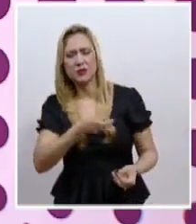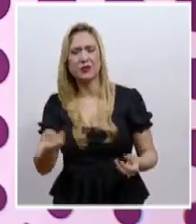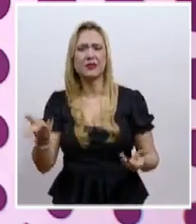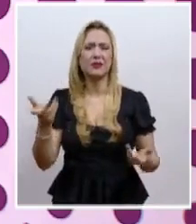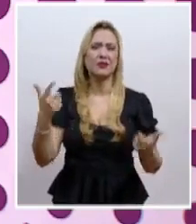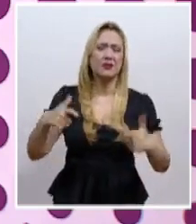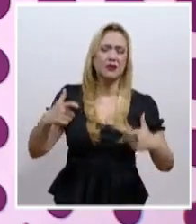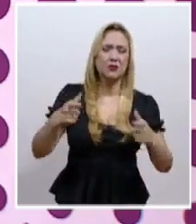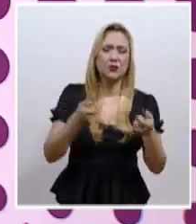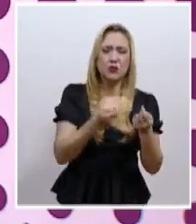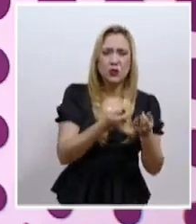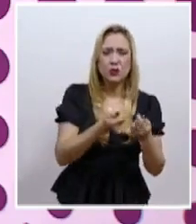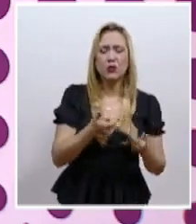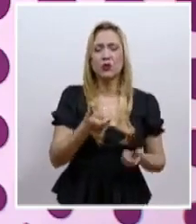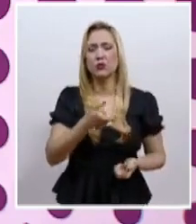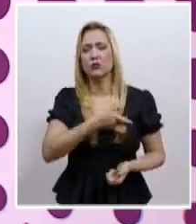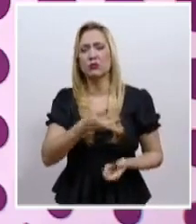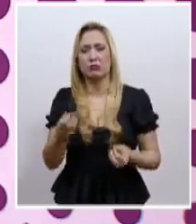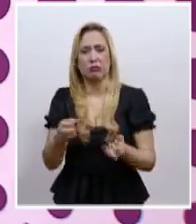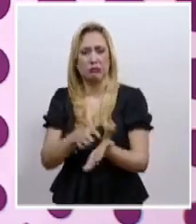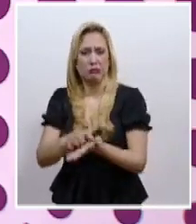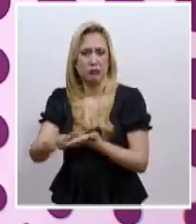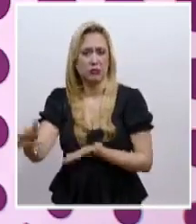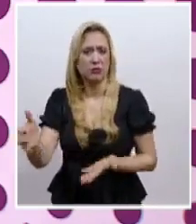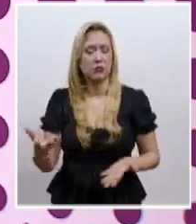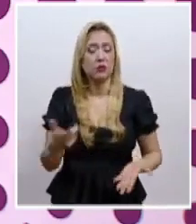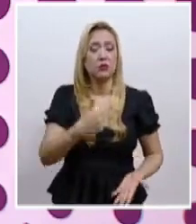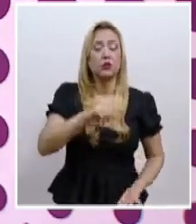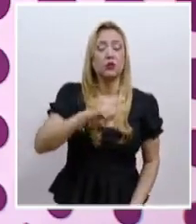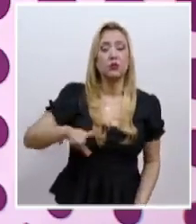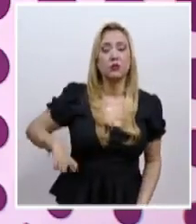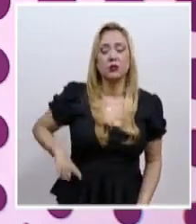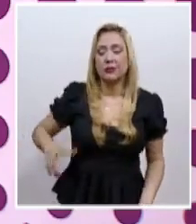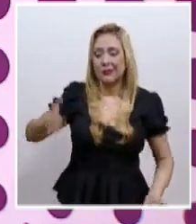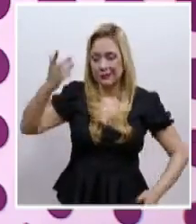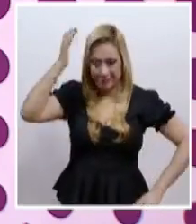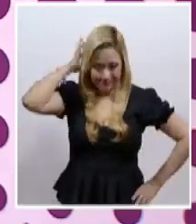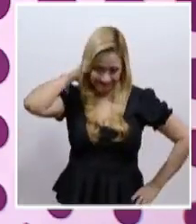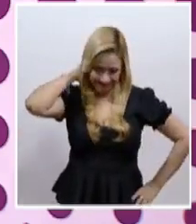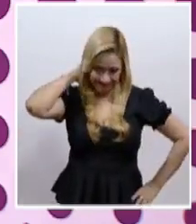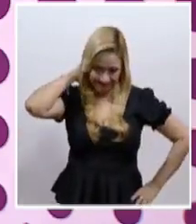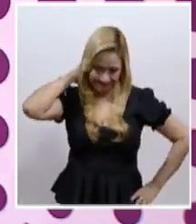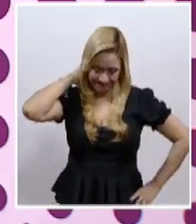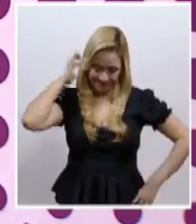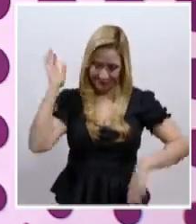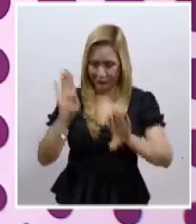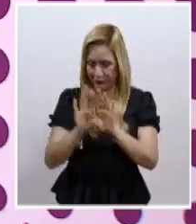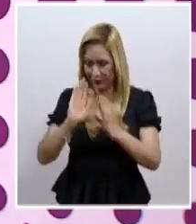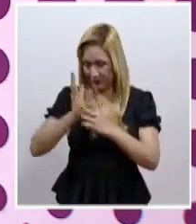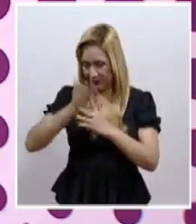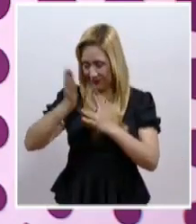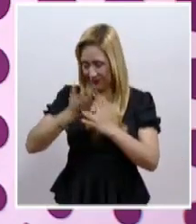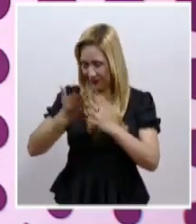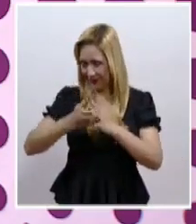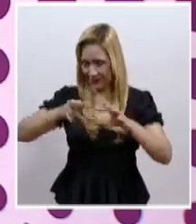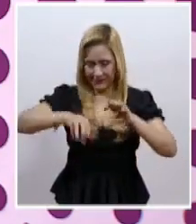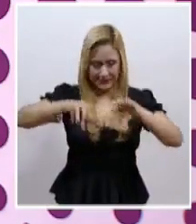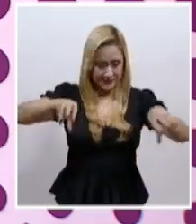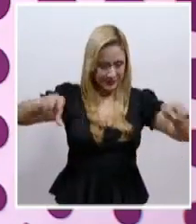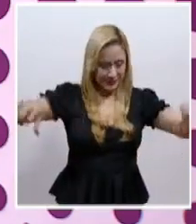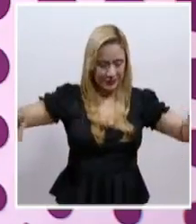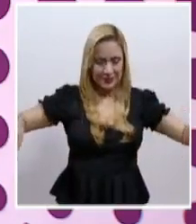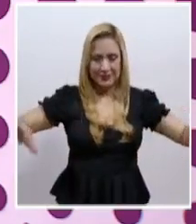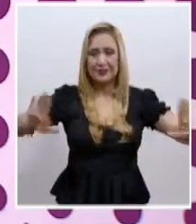implica un mayor papel para el Estado en cuanto a la redistribución y en cuanto a proveer un